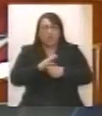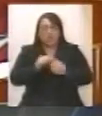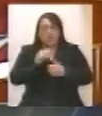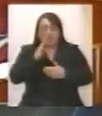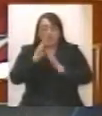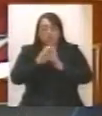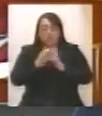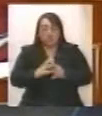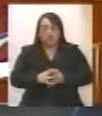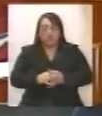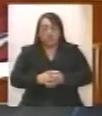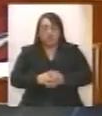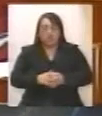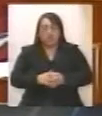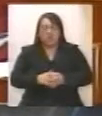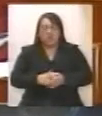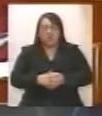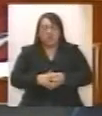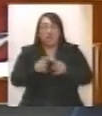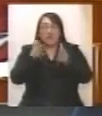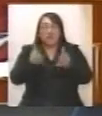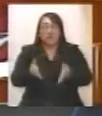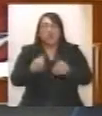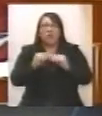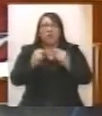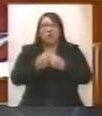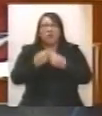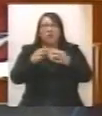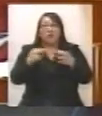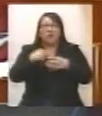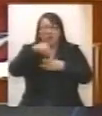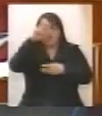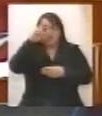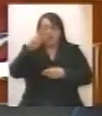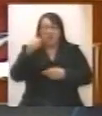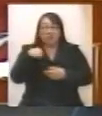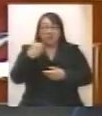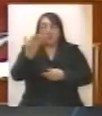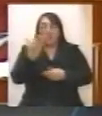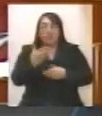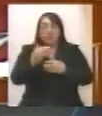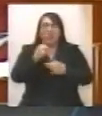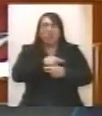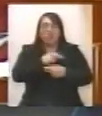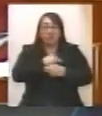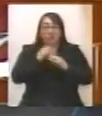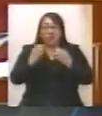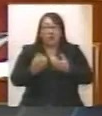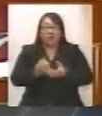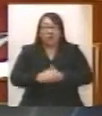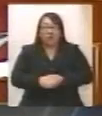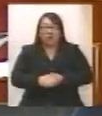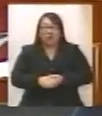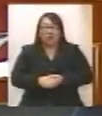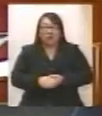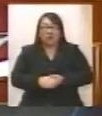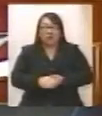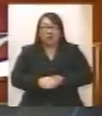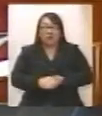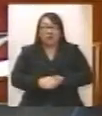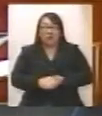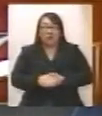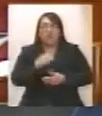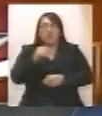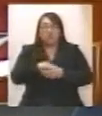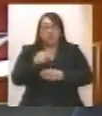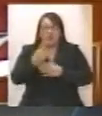mandato constitucional, este gabinete del pueblo peruano solicita al Honorable Congreso de la República su